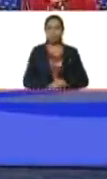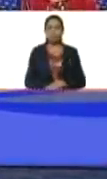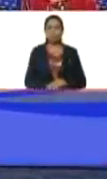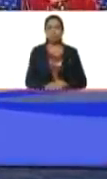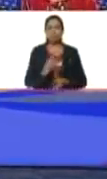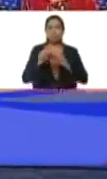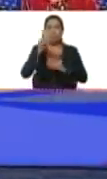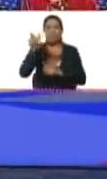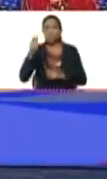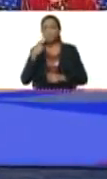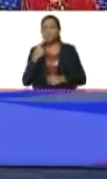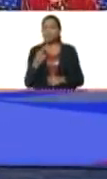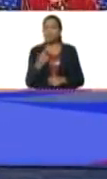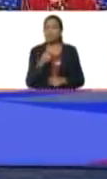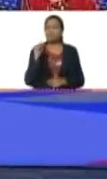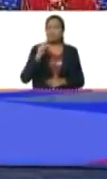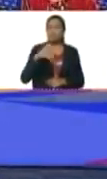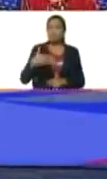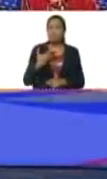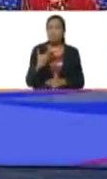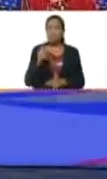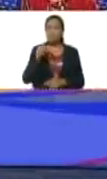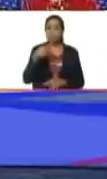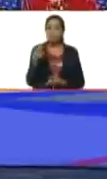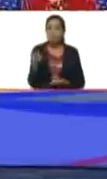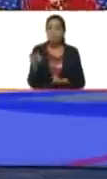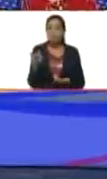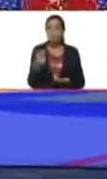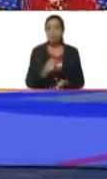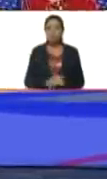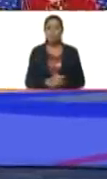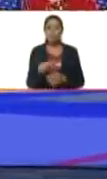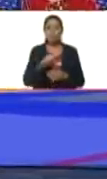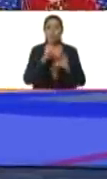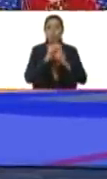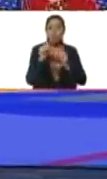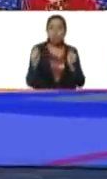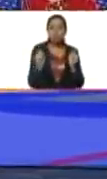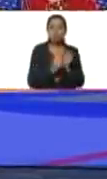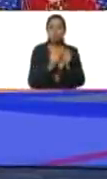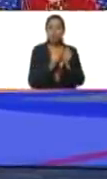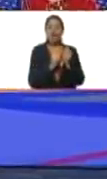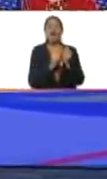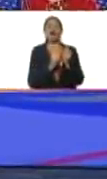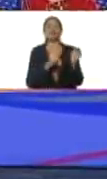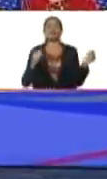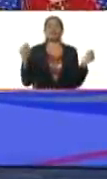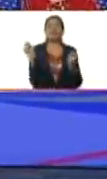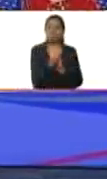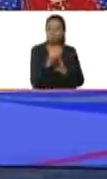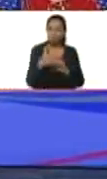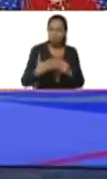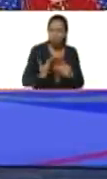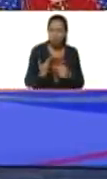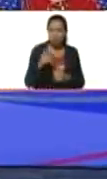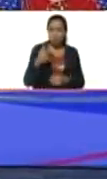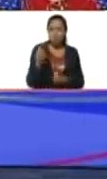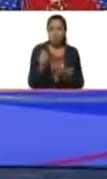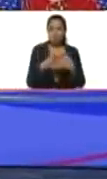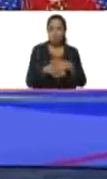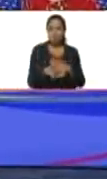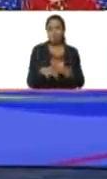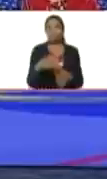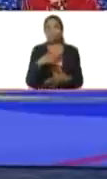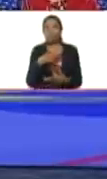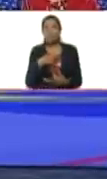gente te decía que podía ser, que sustituía al poder popular. ¿Cómo va a sustituir lo que está integrando?